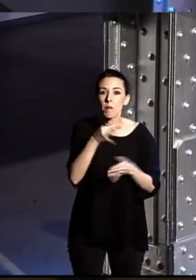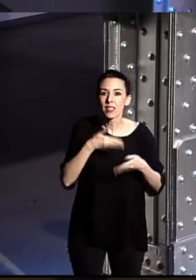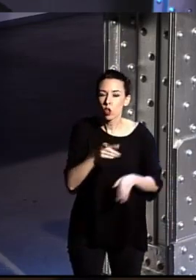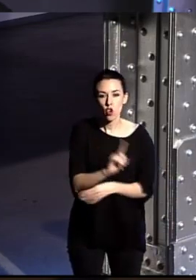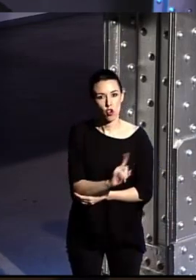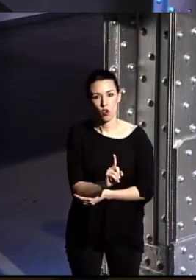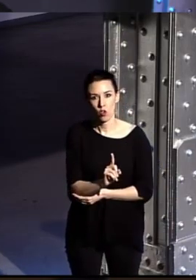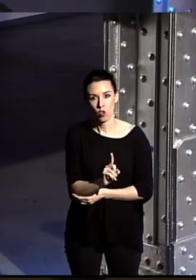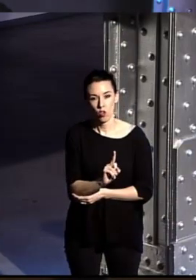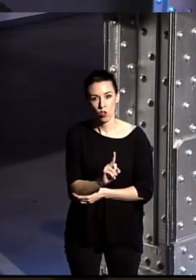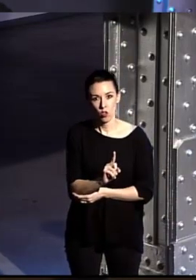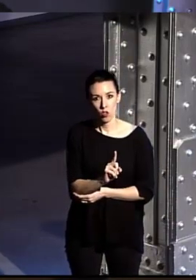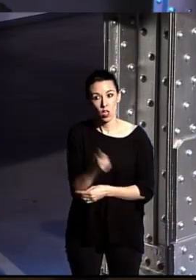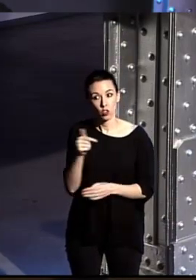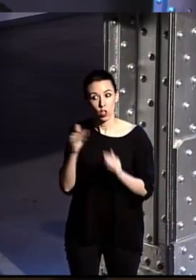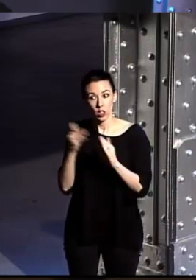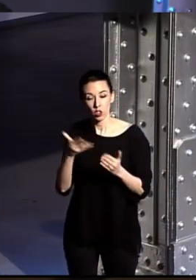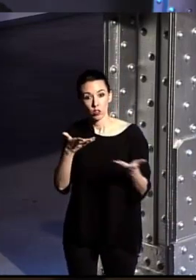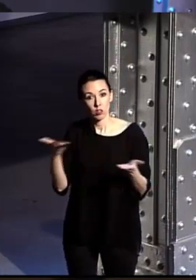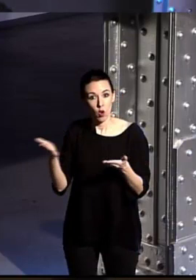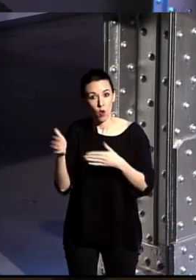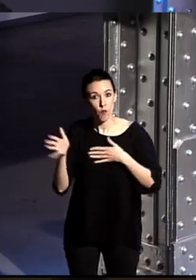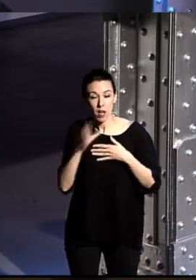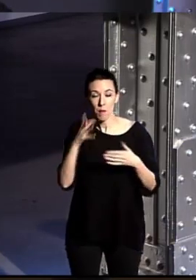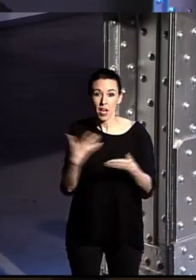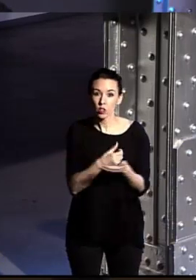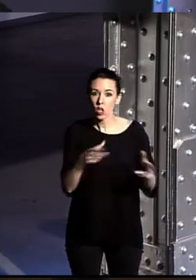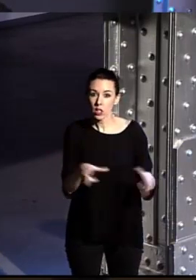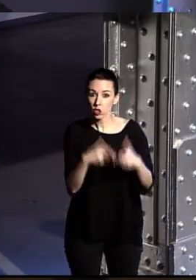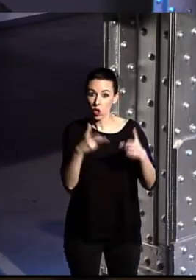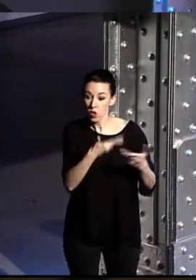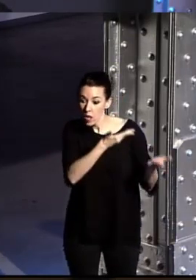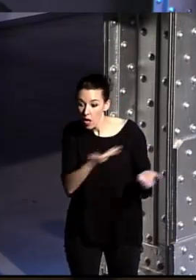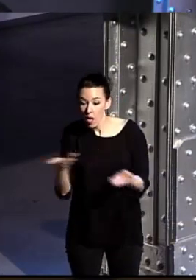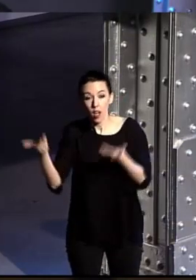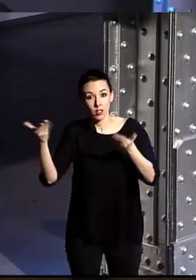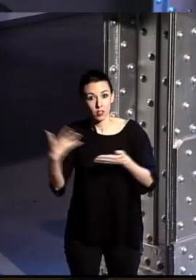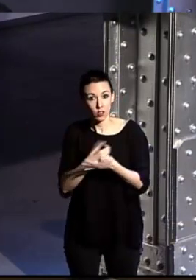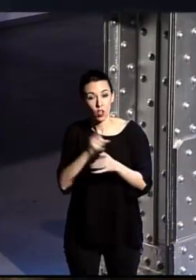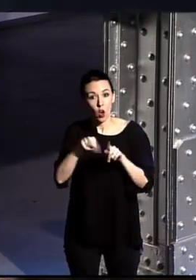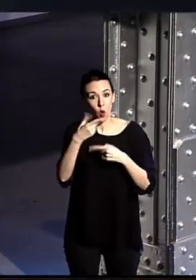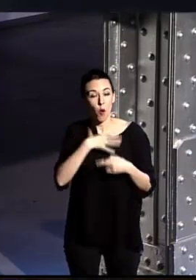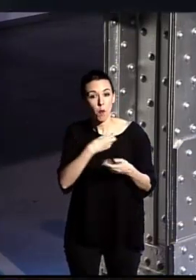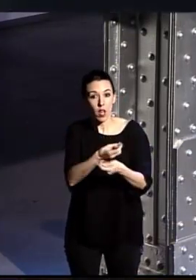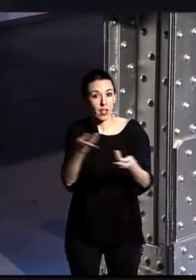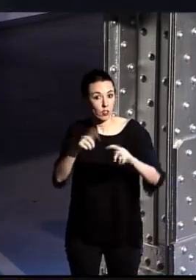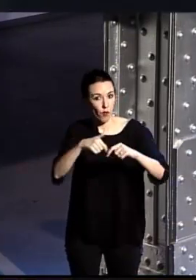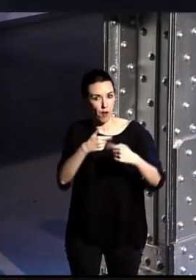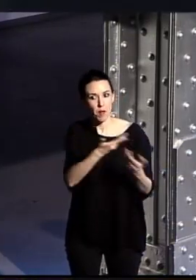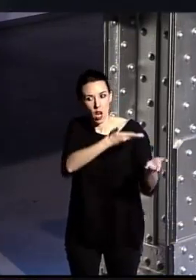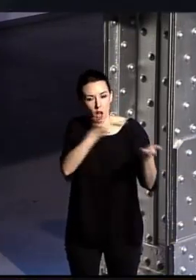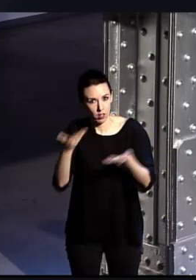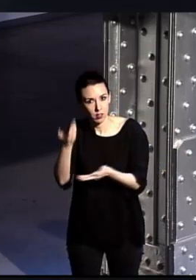hijos. Entonces él da un baile en su casa para dar entrada a toda esa sociedad de Amiens y que luego puedan invitar también al resto de la